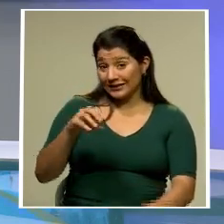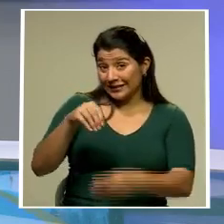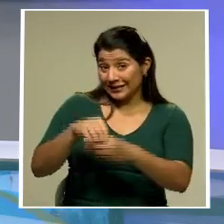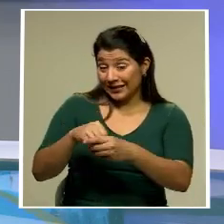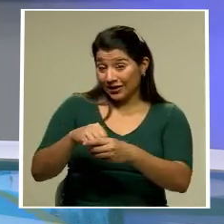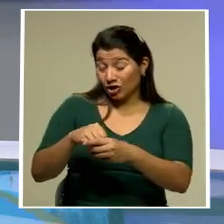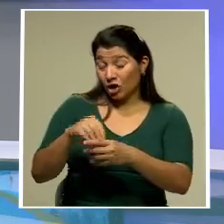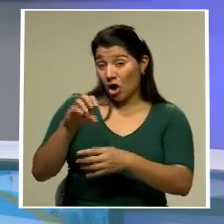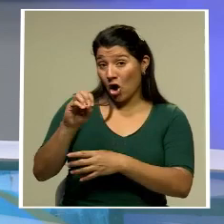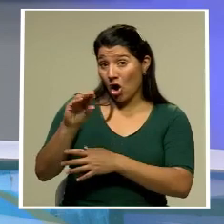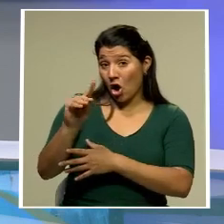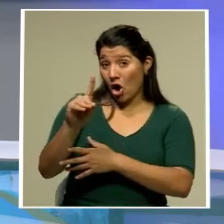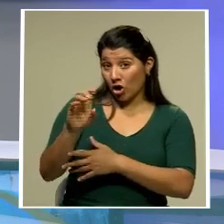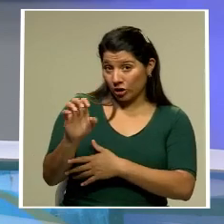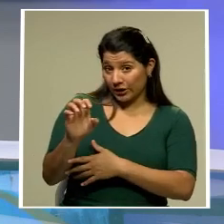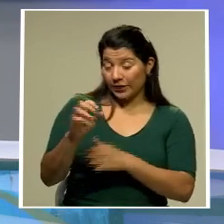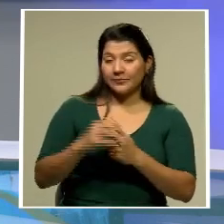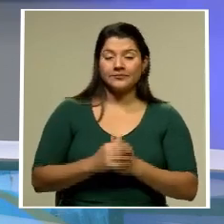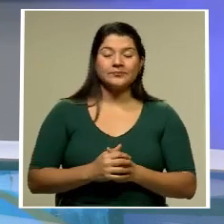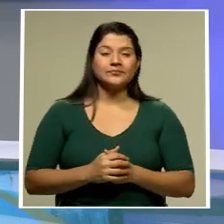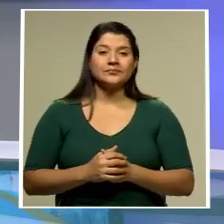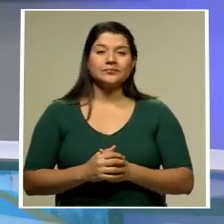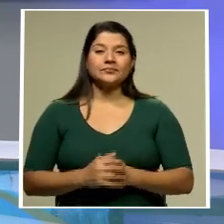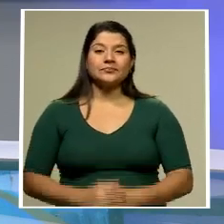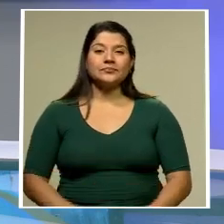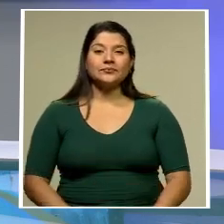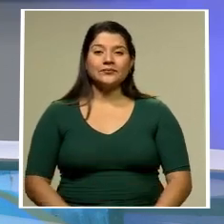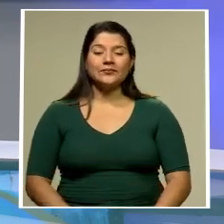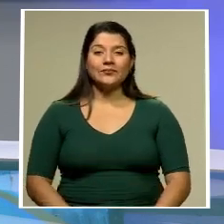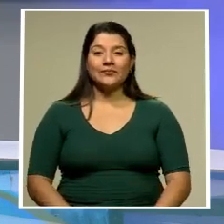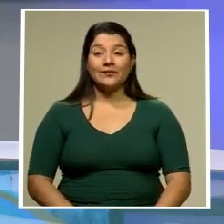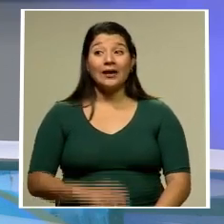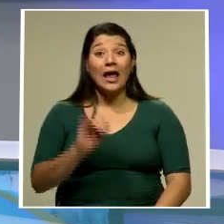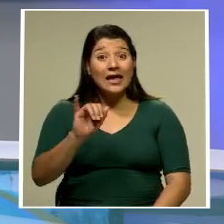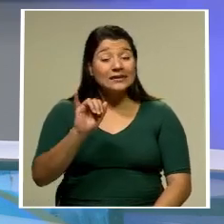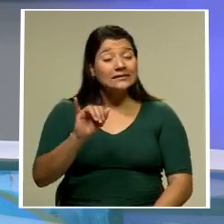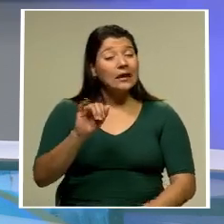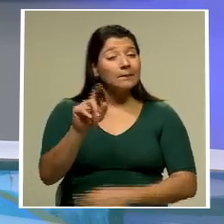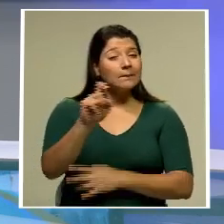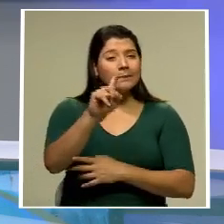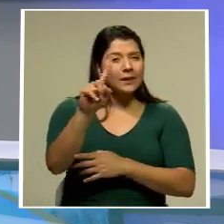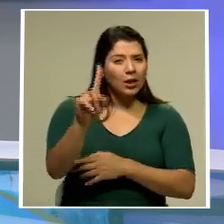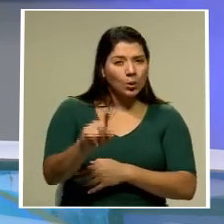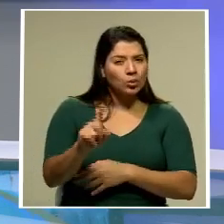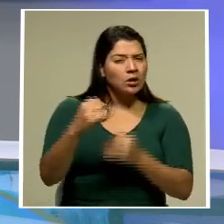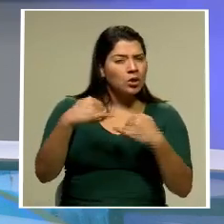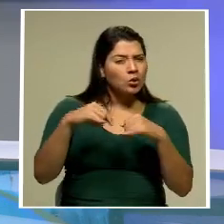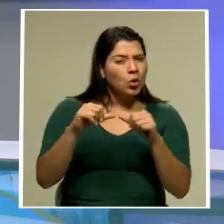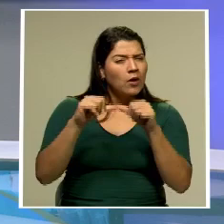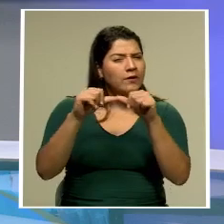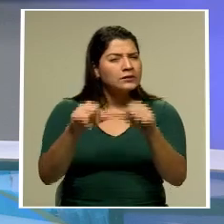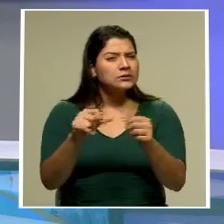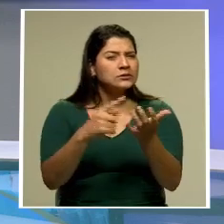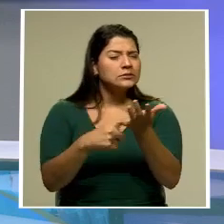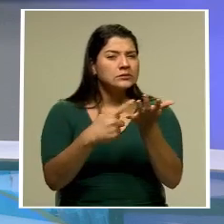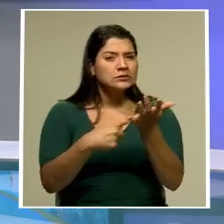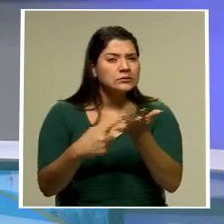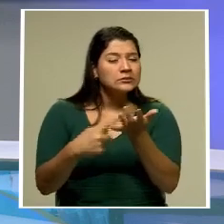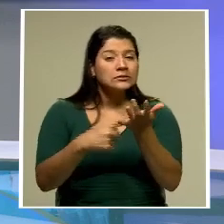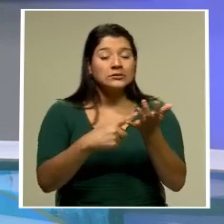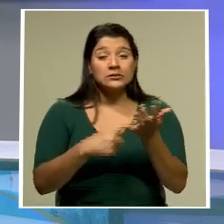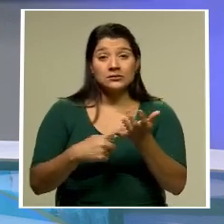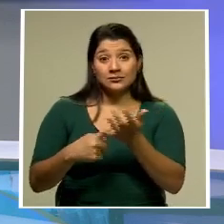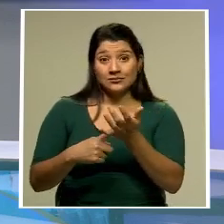el Desarrollo Económicos, la OCDE? Este es un cuestionamiento que sigue generando conflictos en